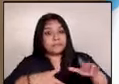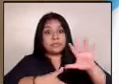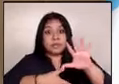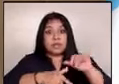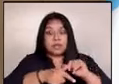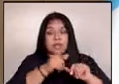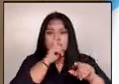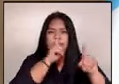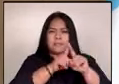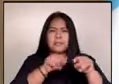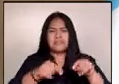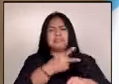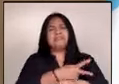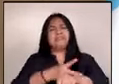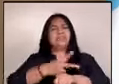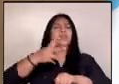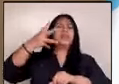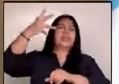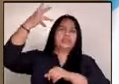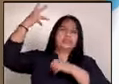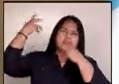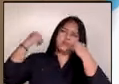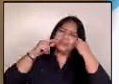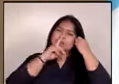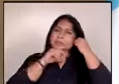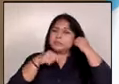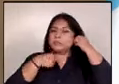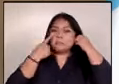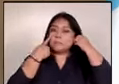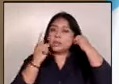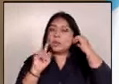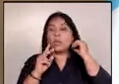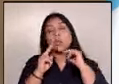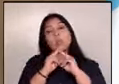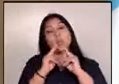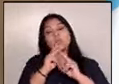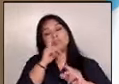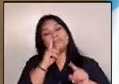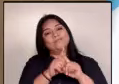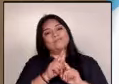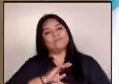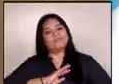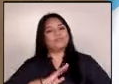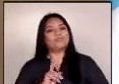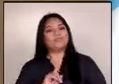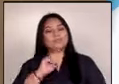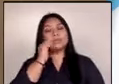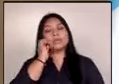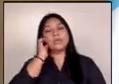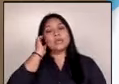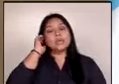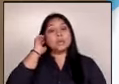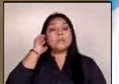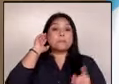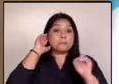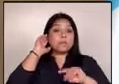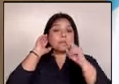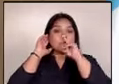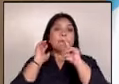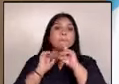historia más antigua todavía que no conocemos suficientemente bien pero créame que perderse de